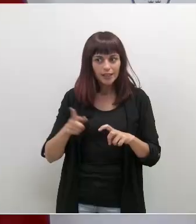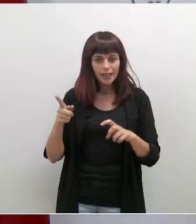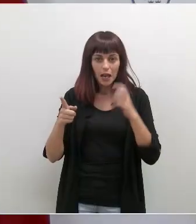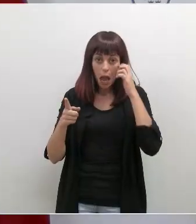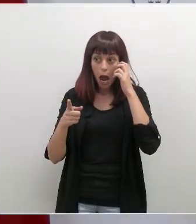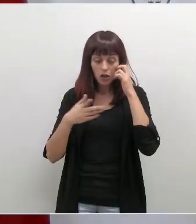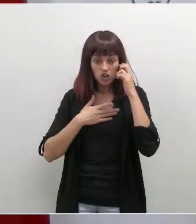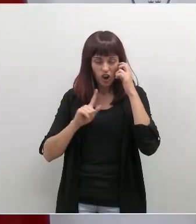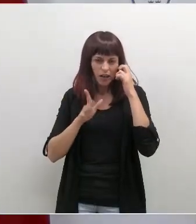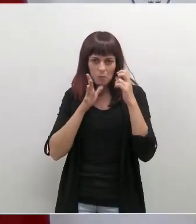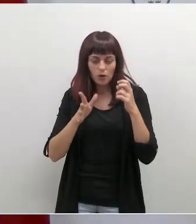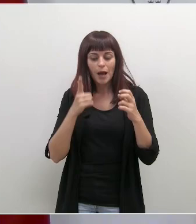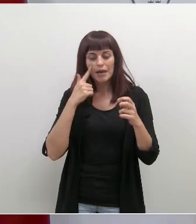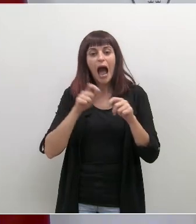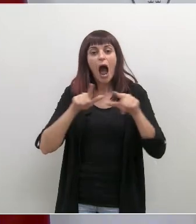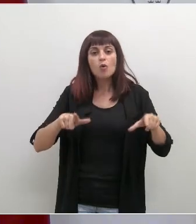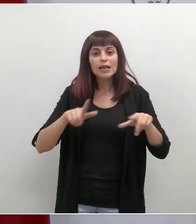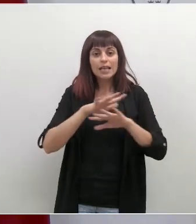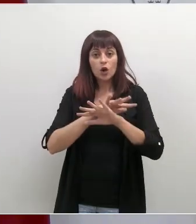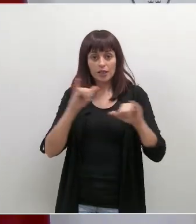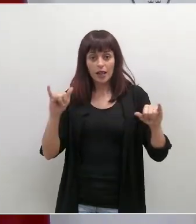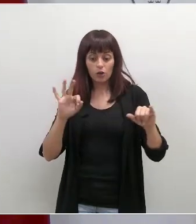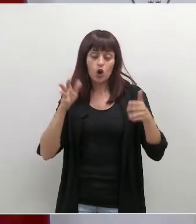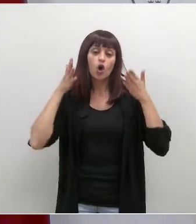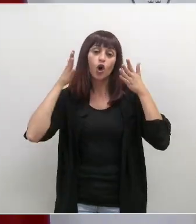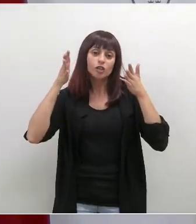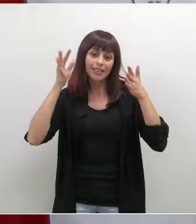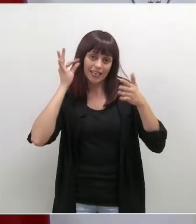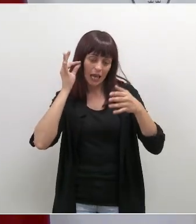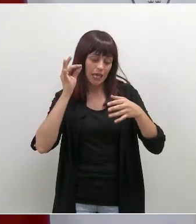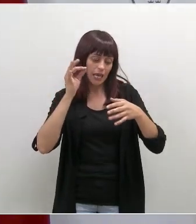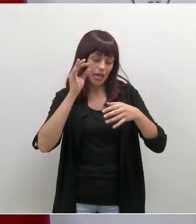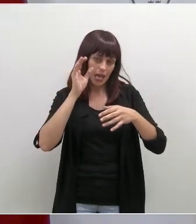las aulas de conciliación, las consejerías de